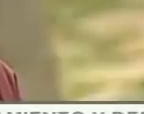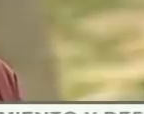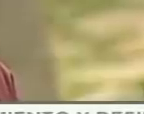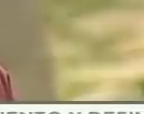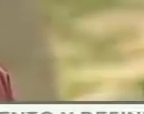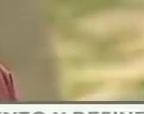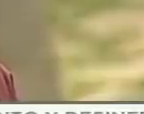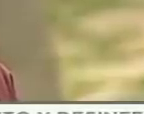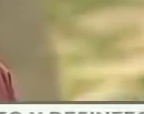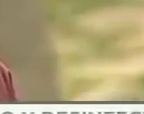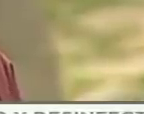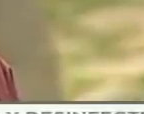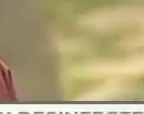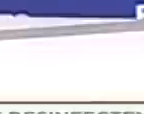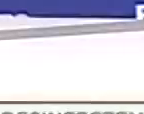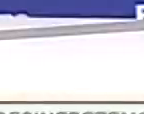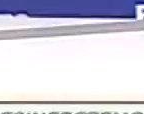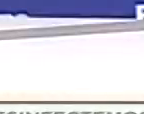ministro.